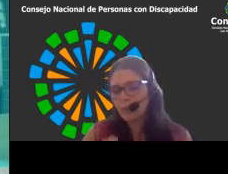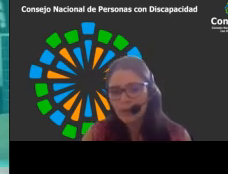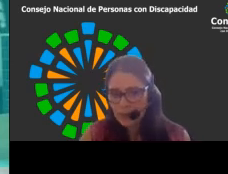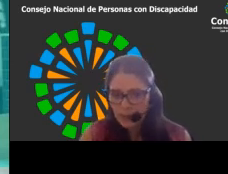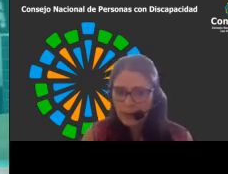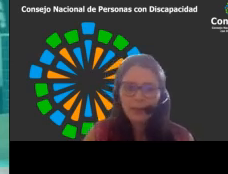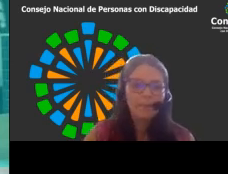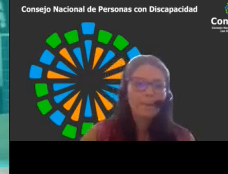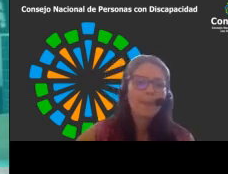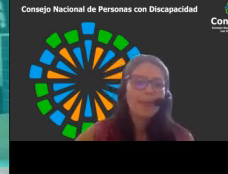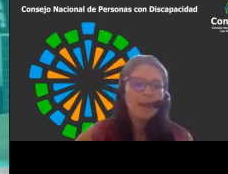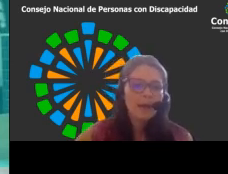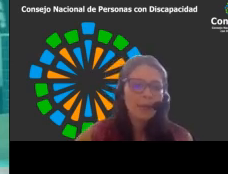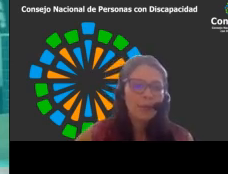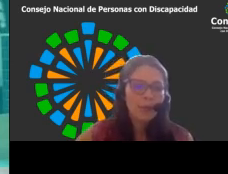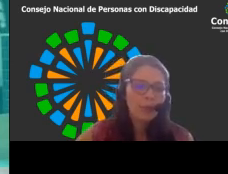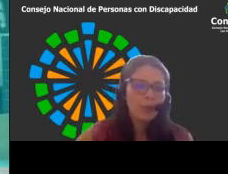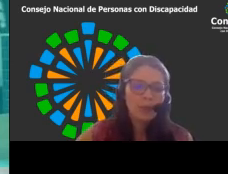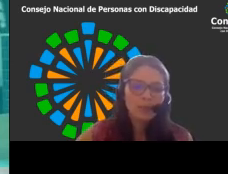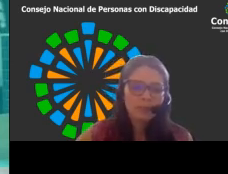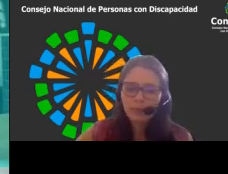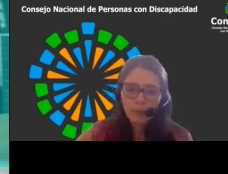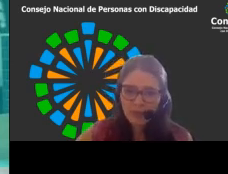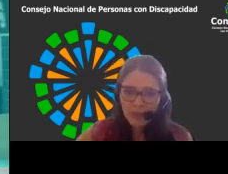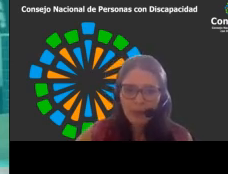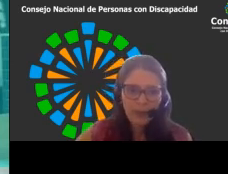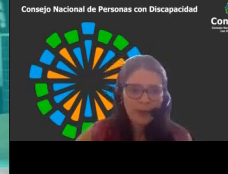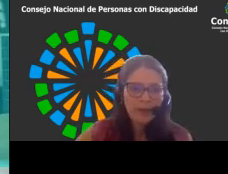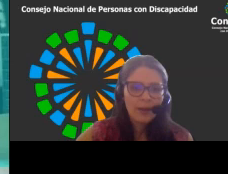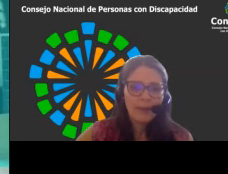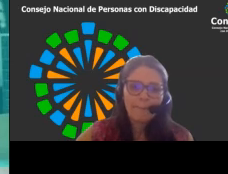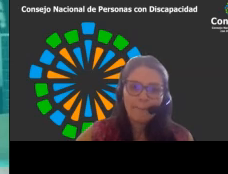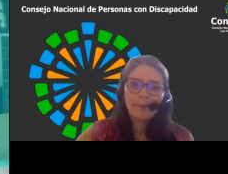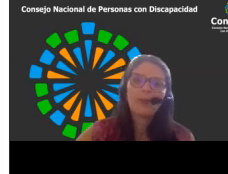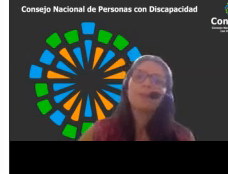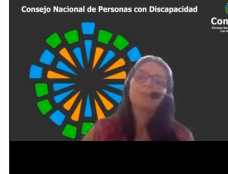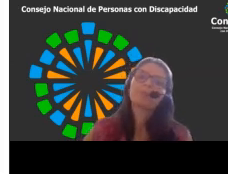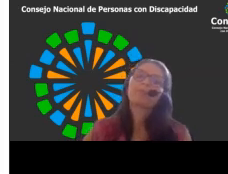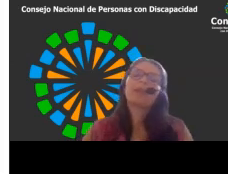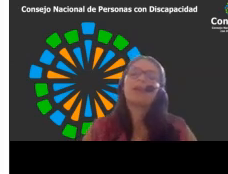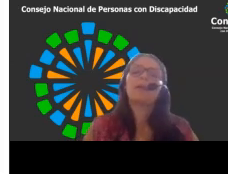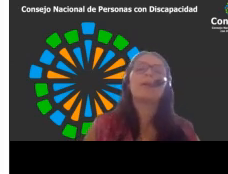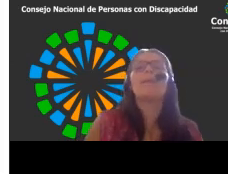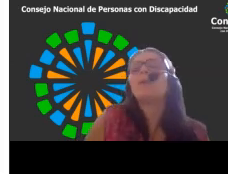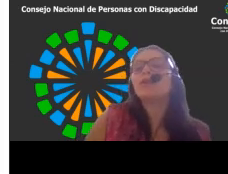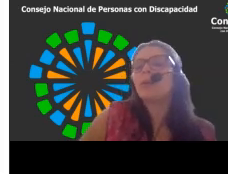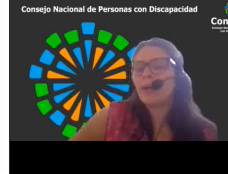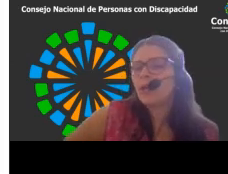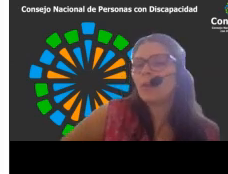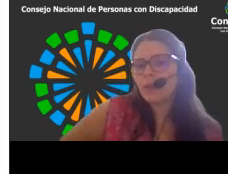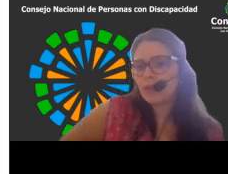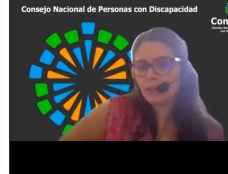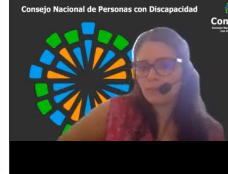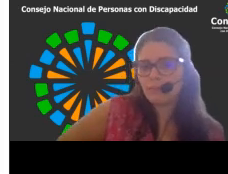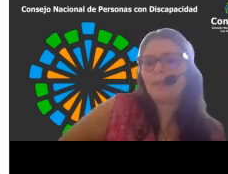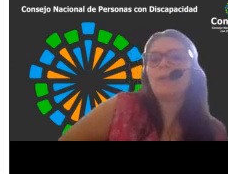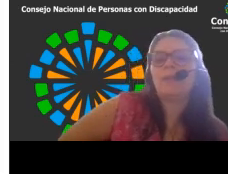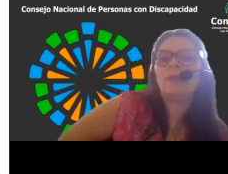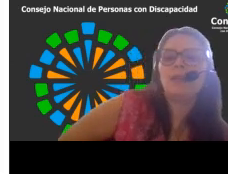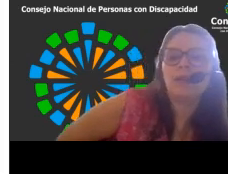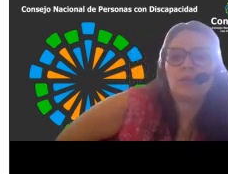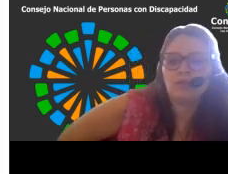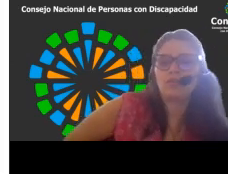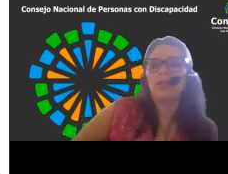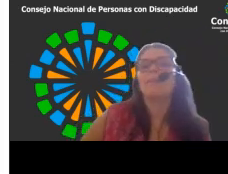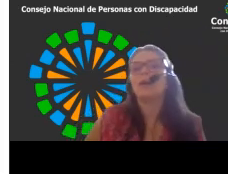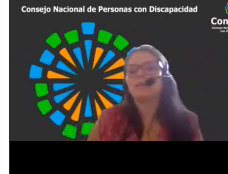hacerlo económicamente o o lo que sea verdad Pero qué puedo tomar en cuenta para